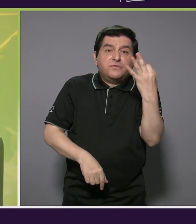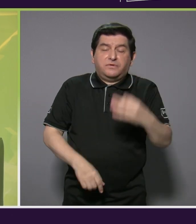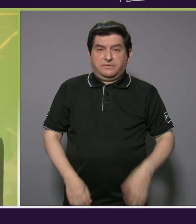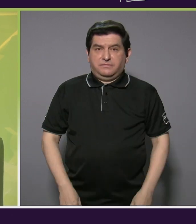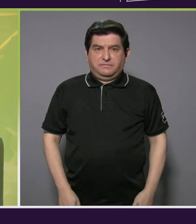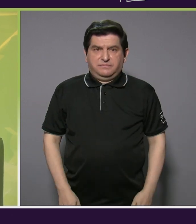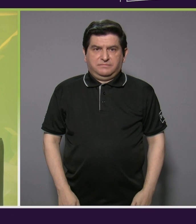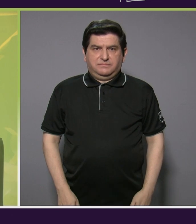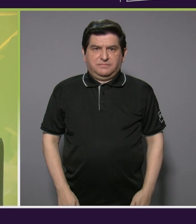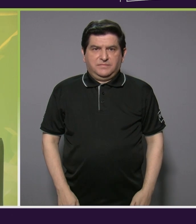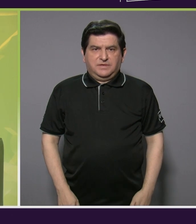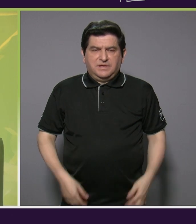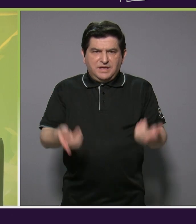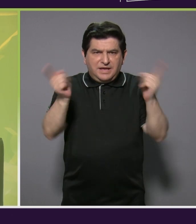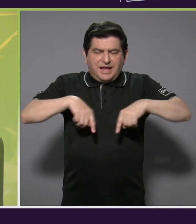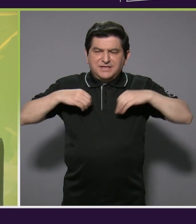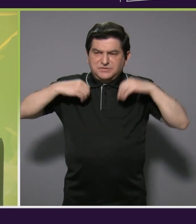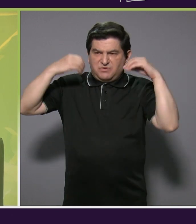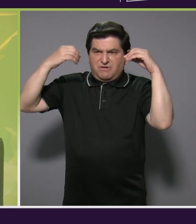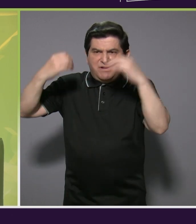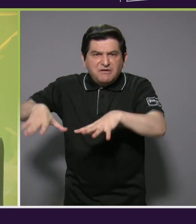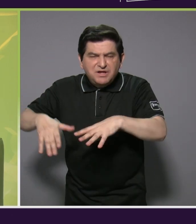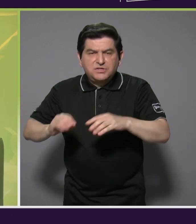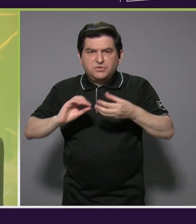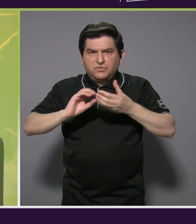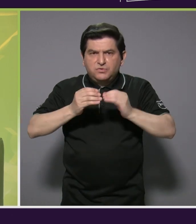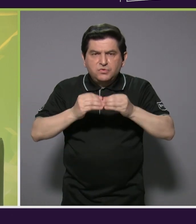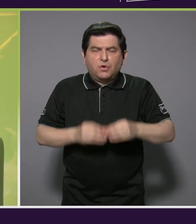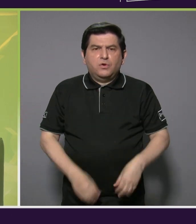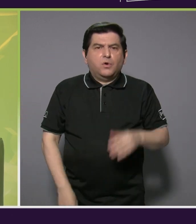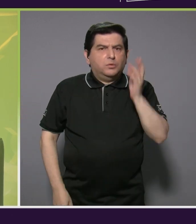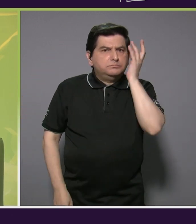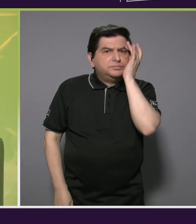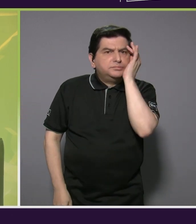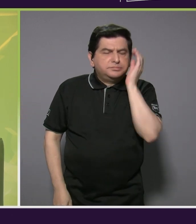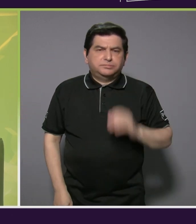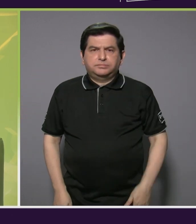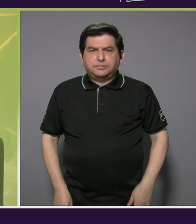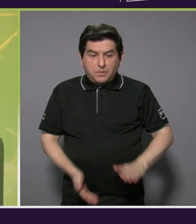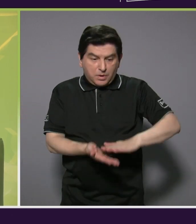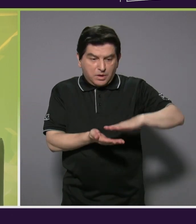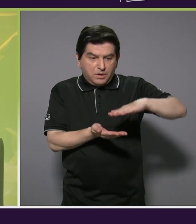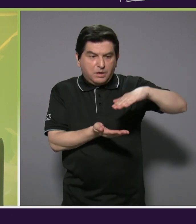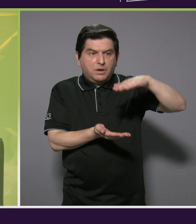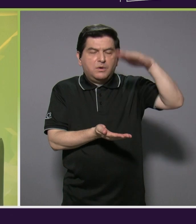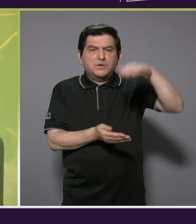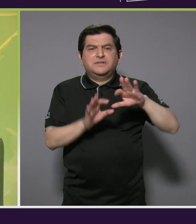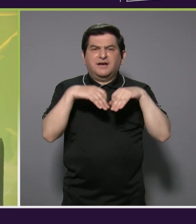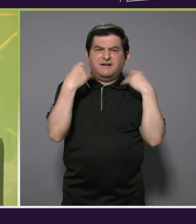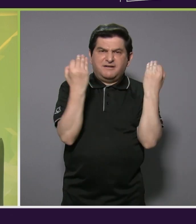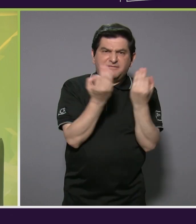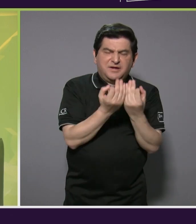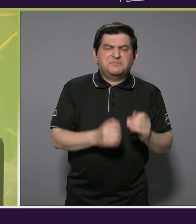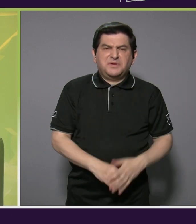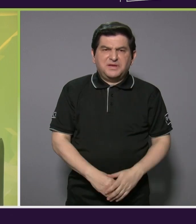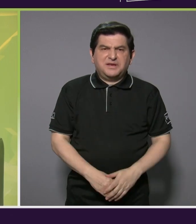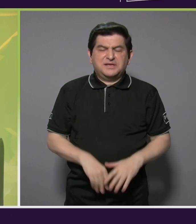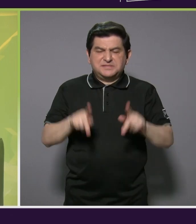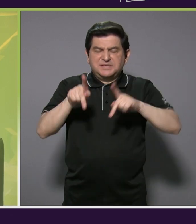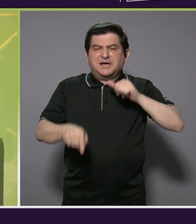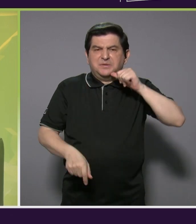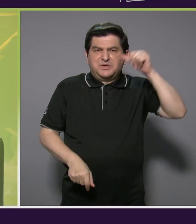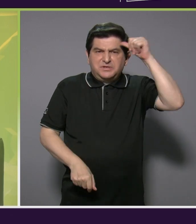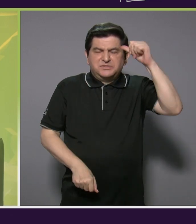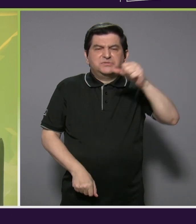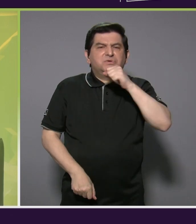Y en el caso del abandono, las cifras también son muy preocupantes, el aumento de familias que dejan a las personas